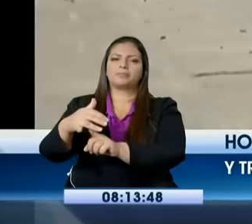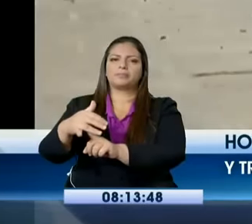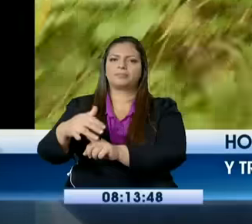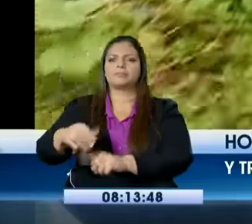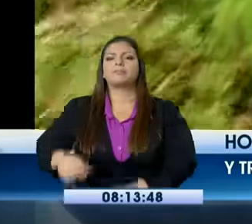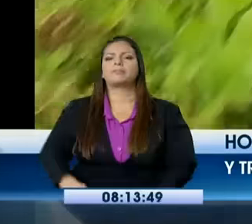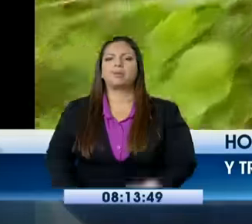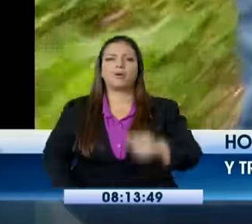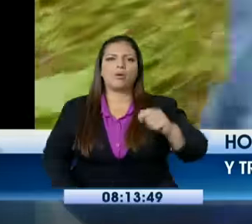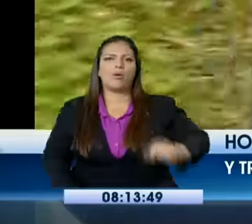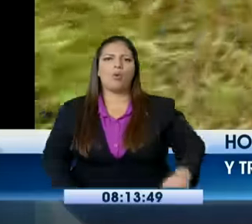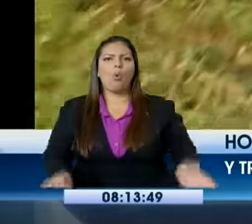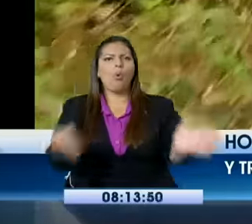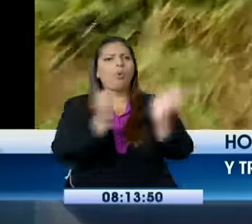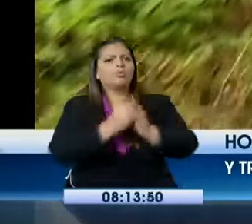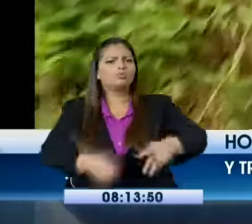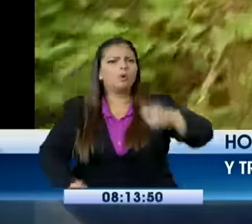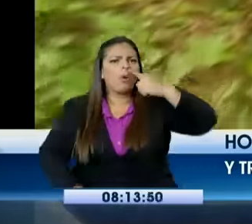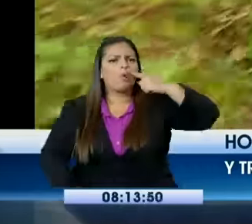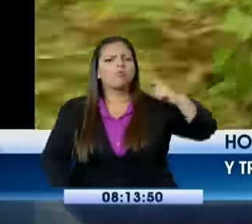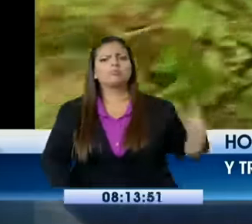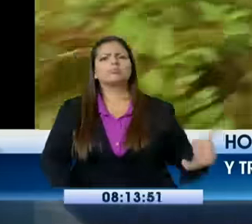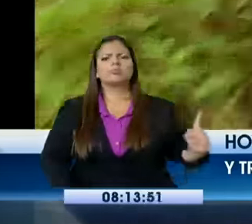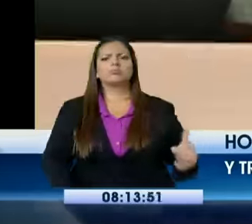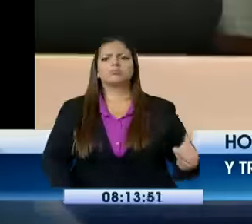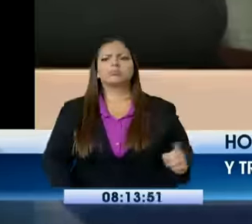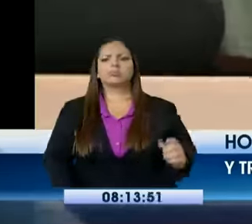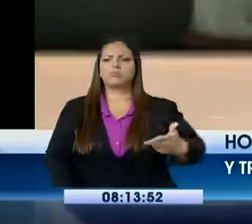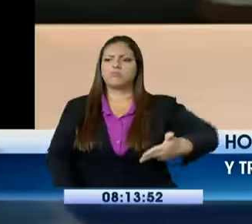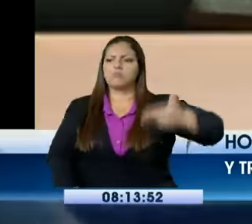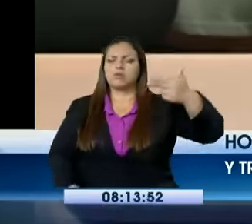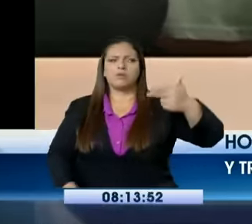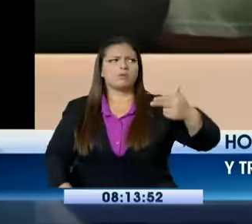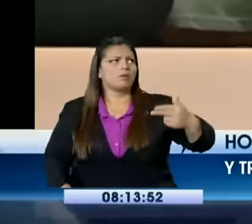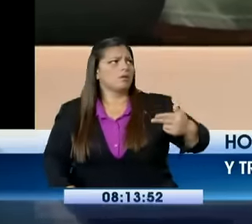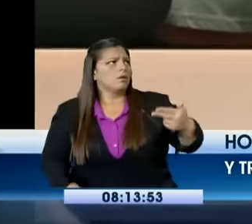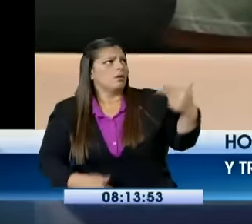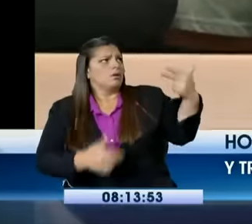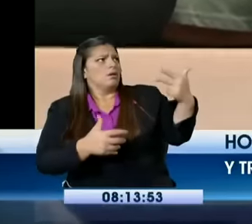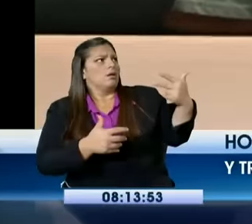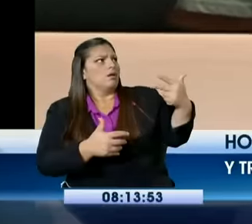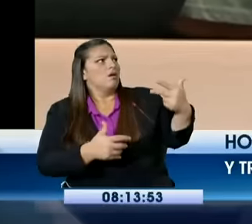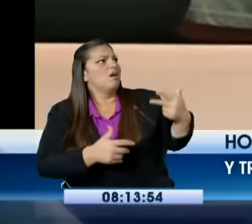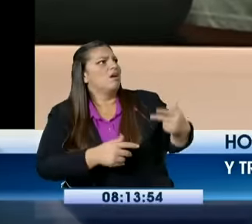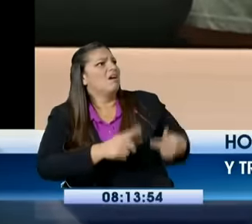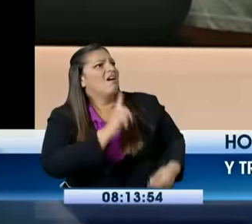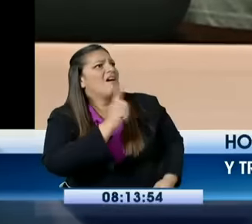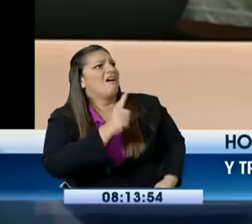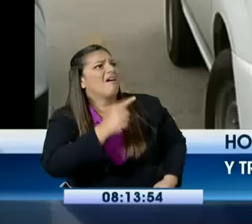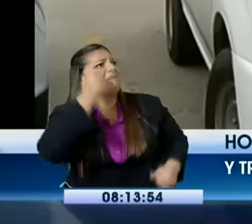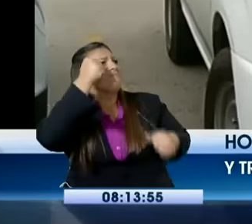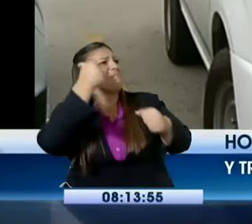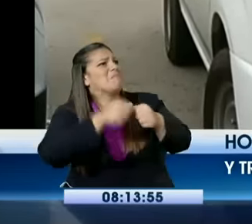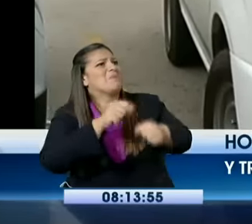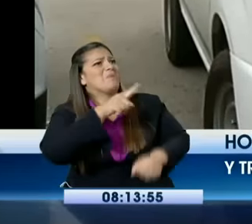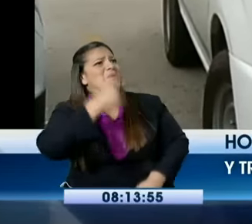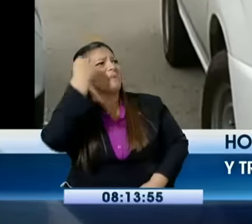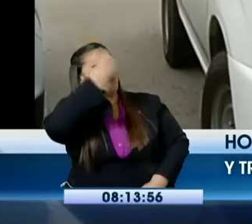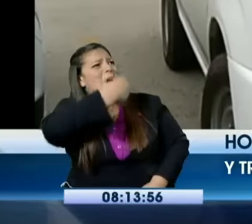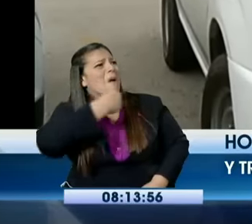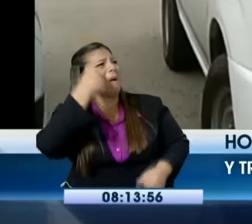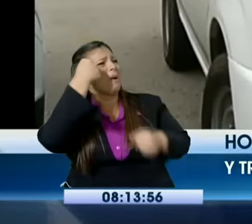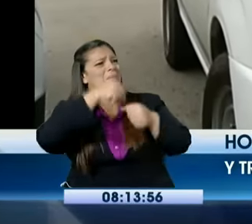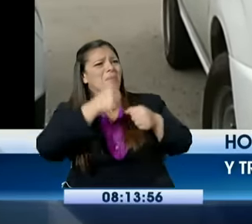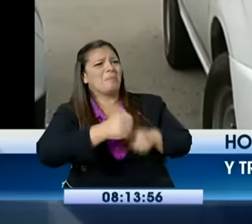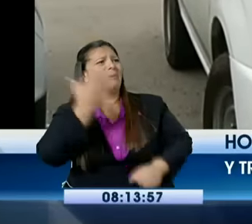ellas lograron reconocer que se trataba del mismo sujeto. Presas del pánico, gritaron pidiendo ayuda. Y me fueron a avisar a la casa,